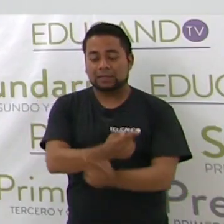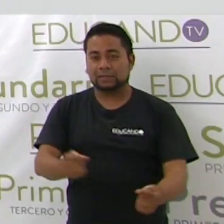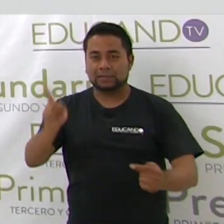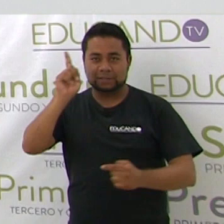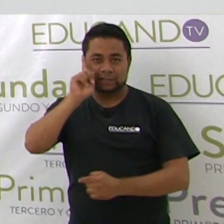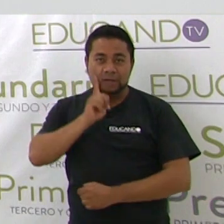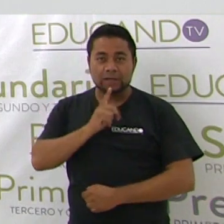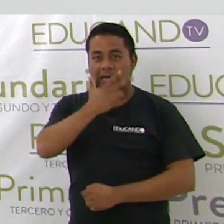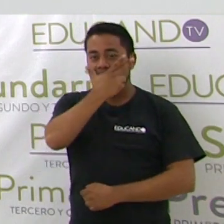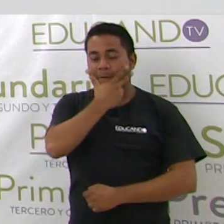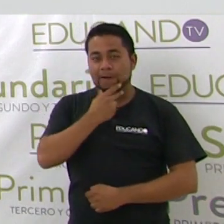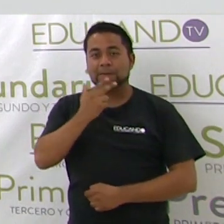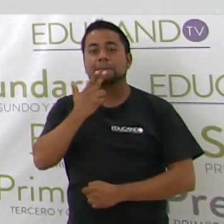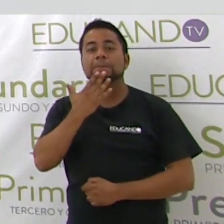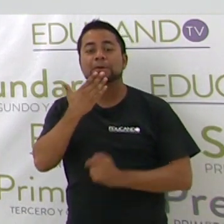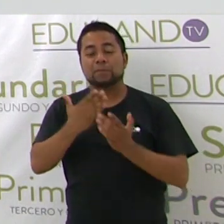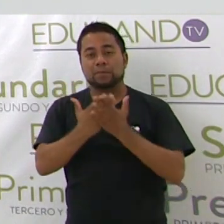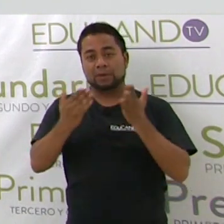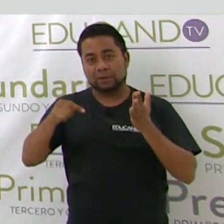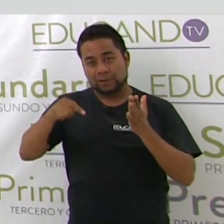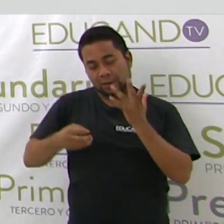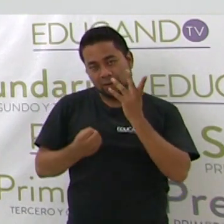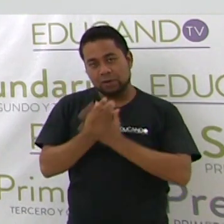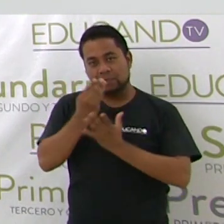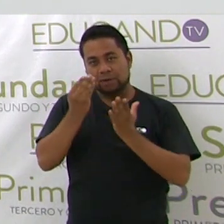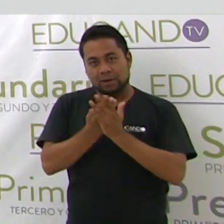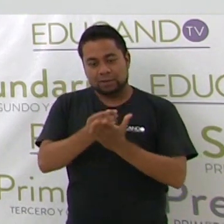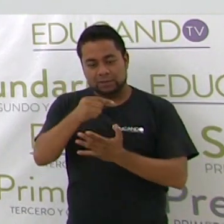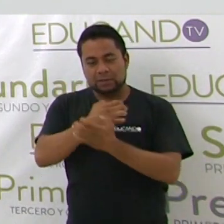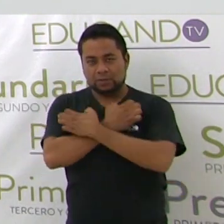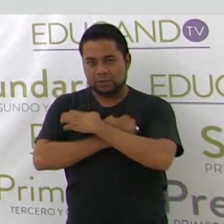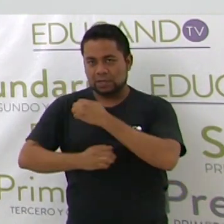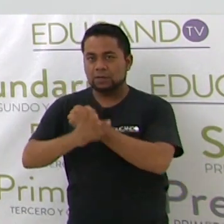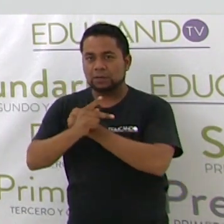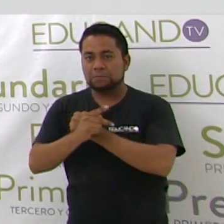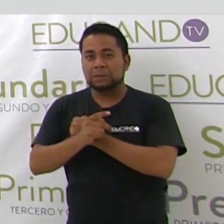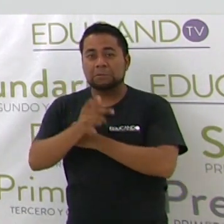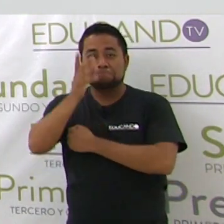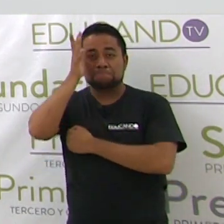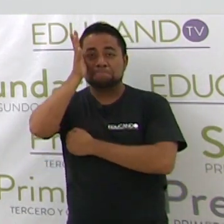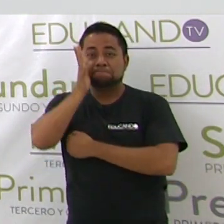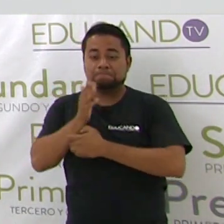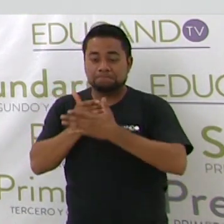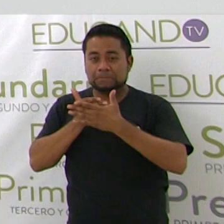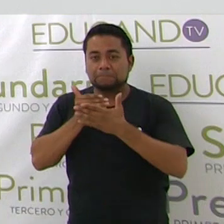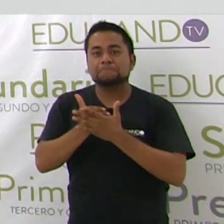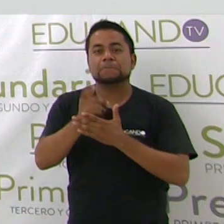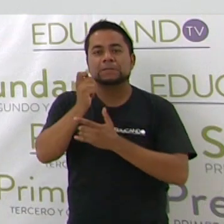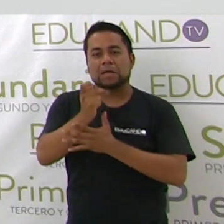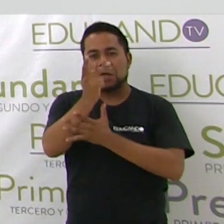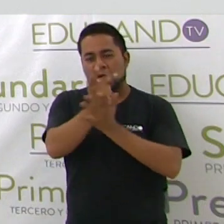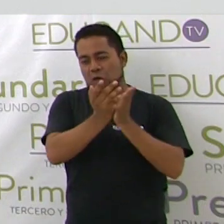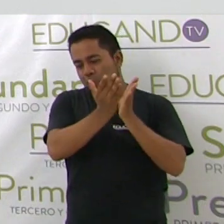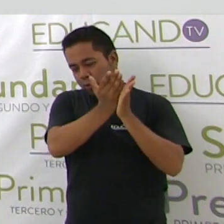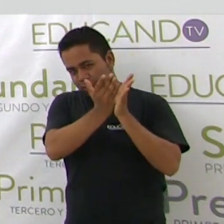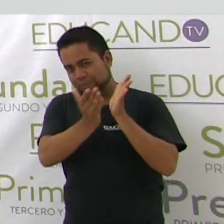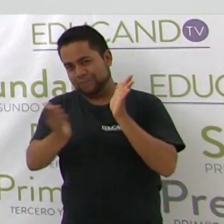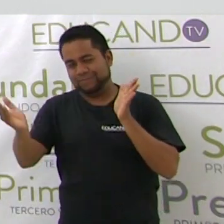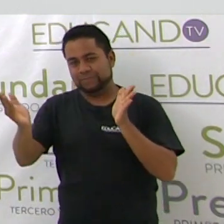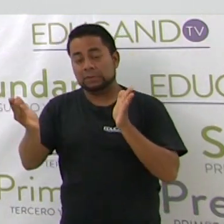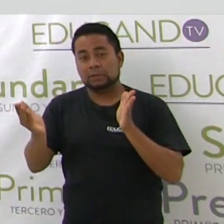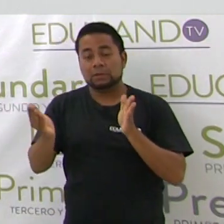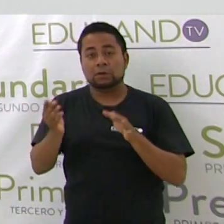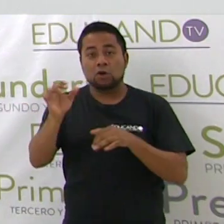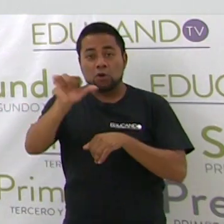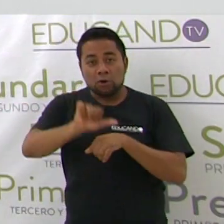les doy la bienvenida a otra sesión más de Educando TV. Estamos ya casi terminando nuestra programación, así que